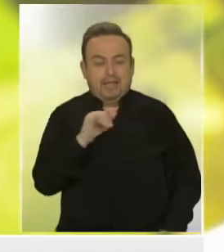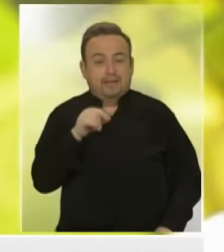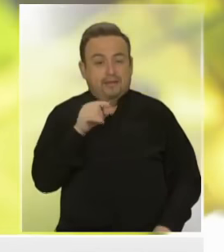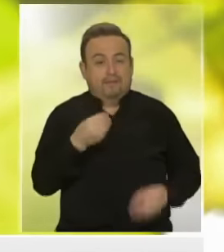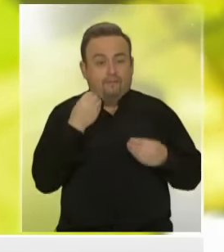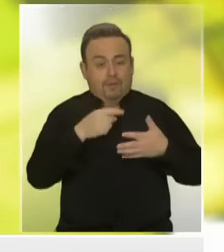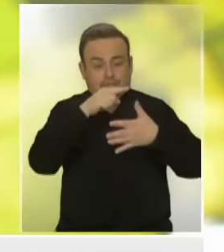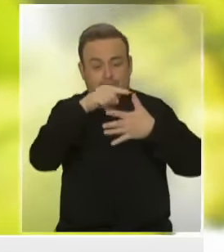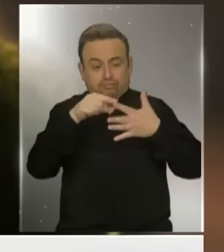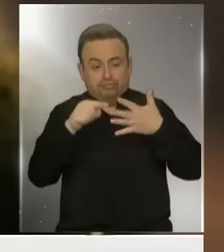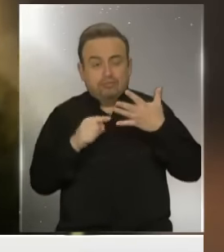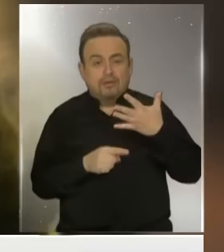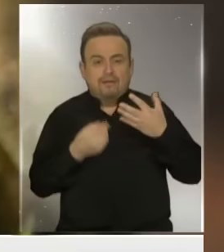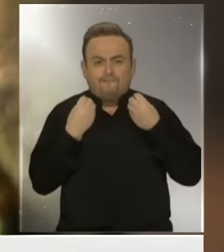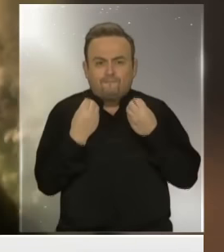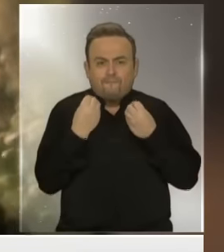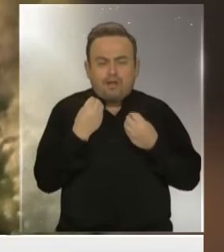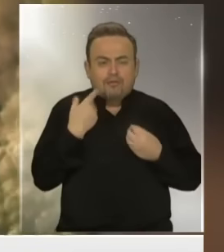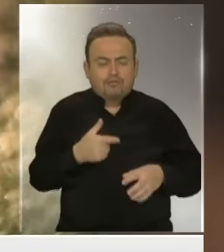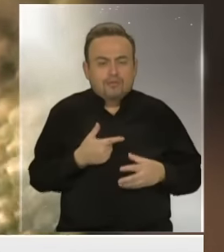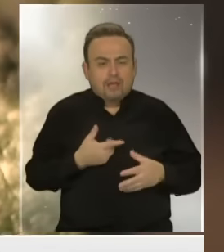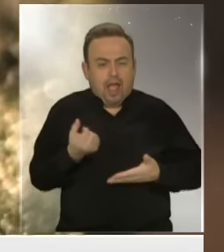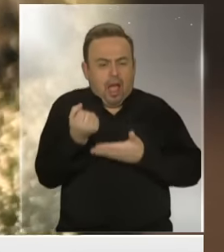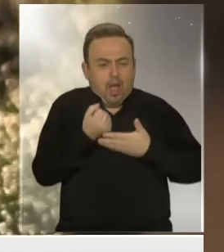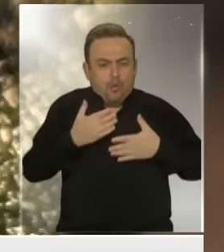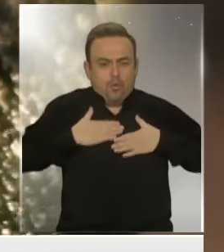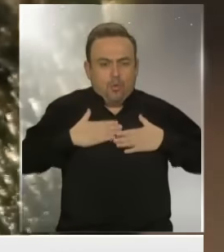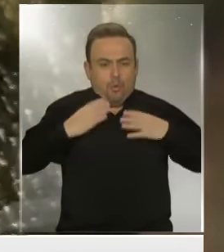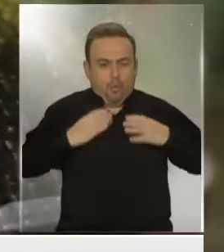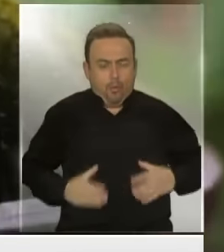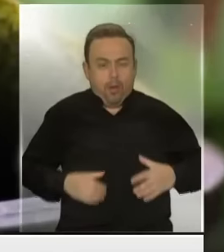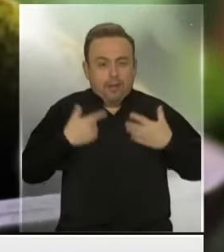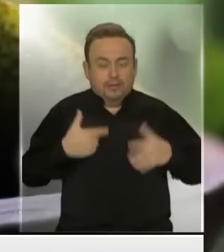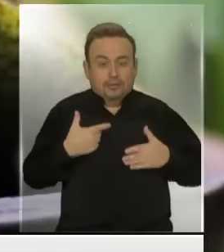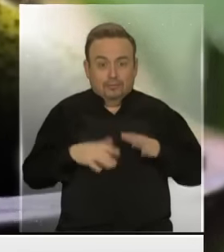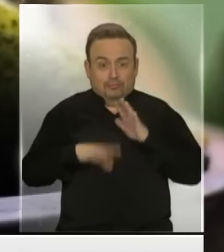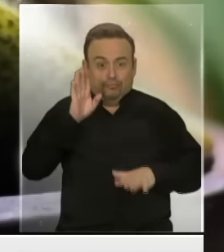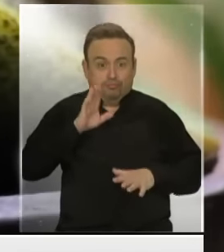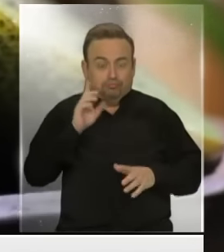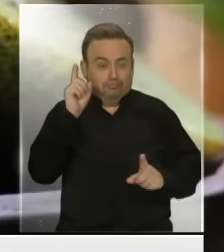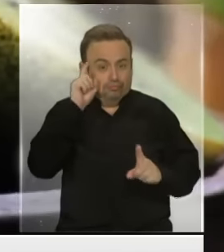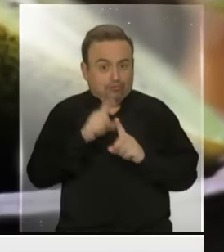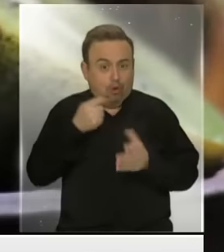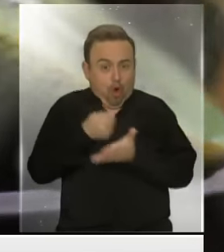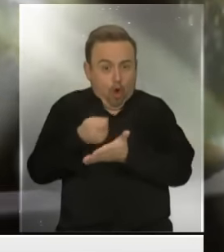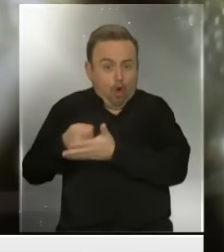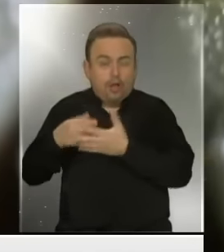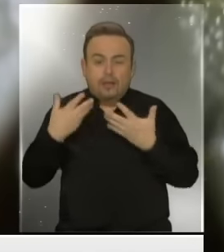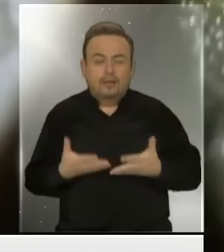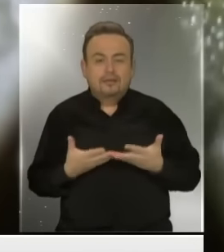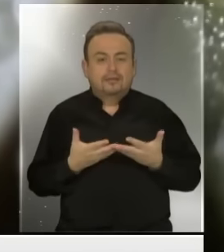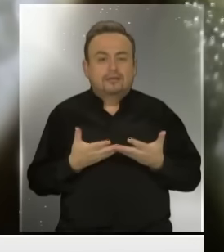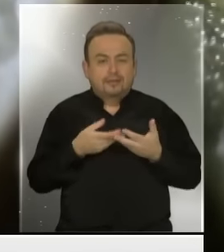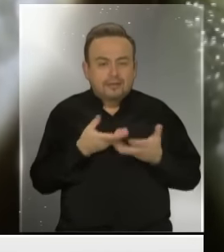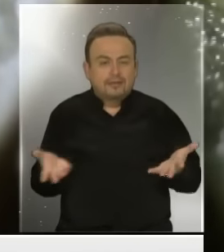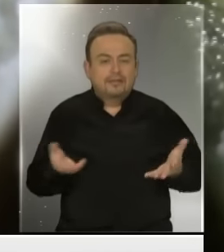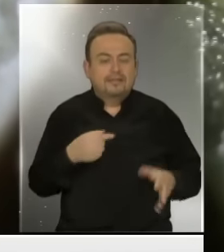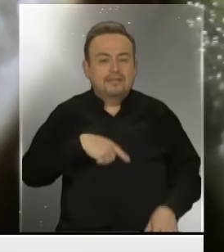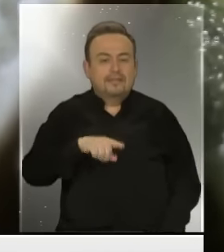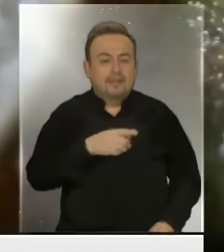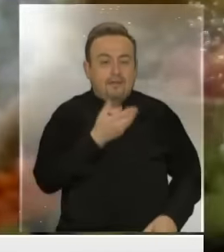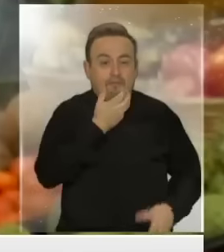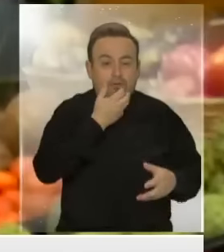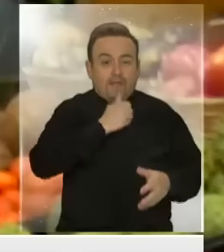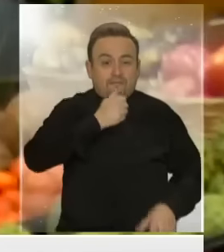atributos nutricionales y funcionales que tiene el kiwi. Y llegó a tanto el impacto que tuvo que generó una falta de